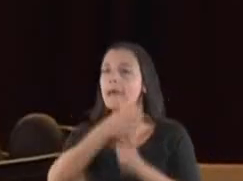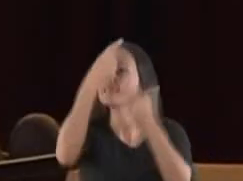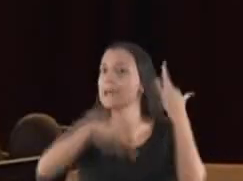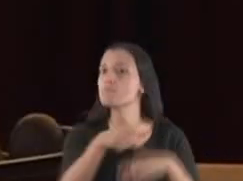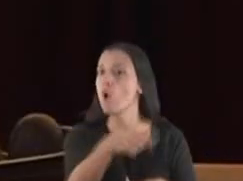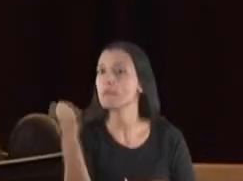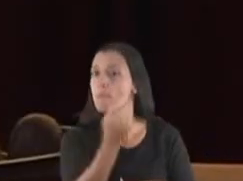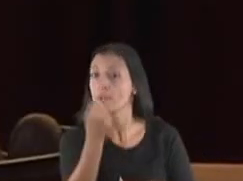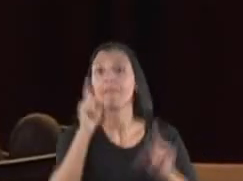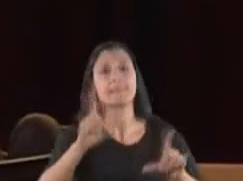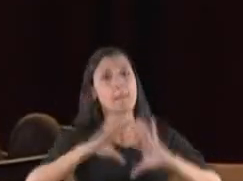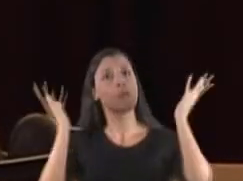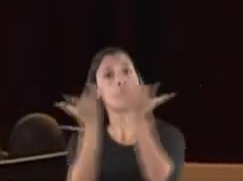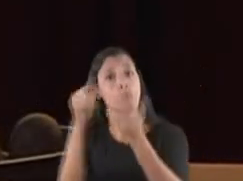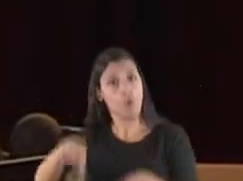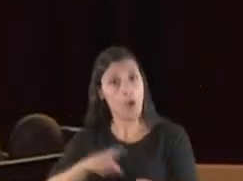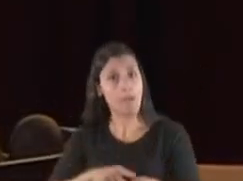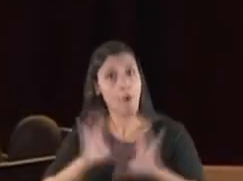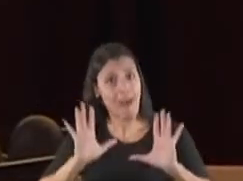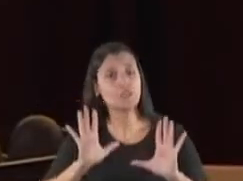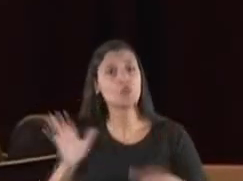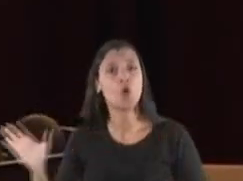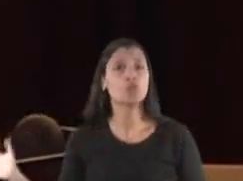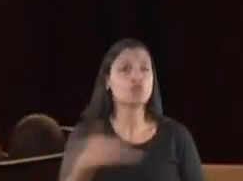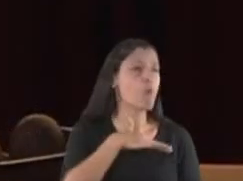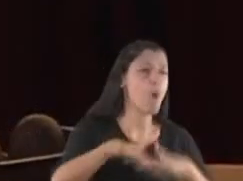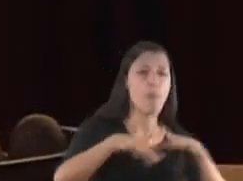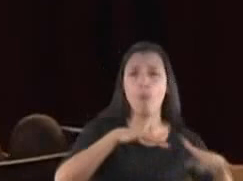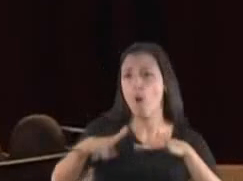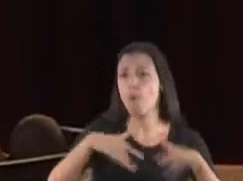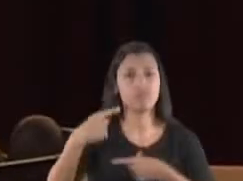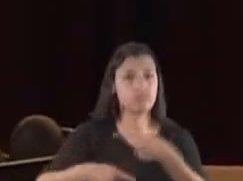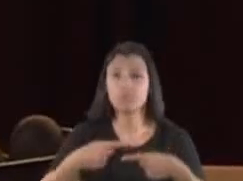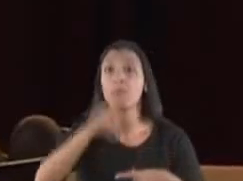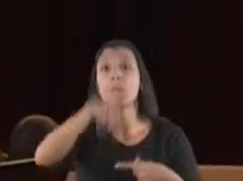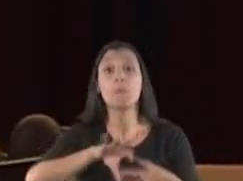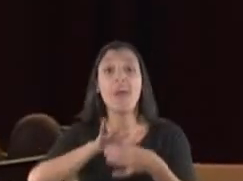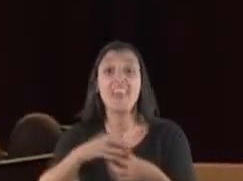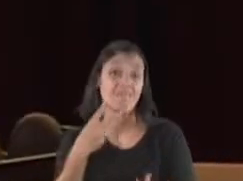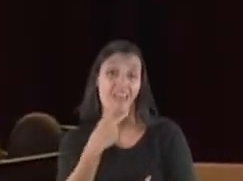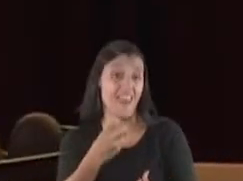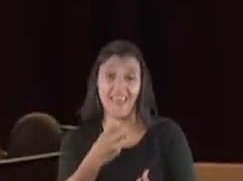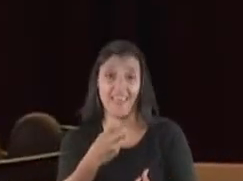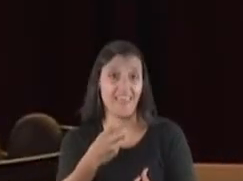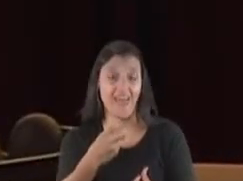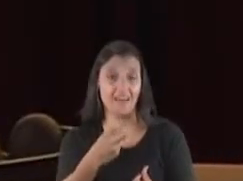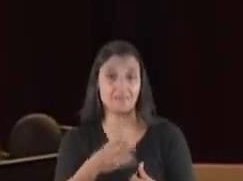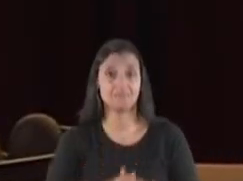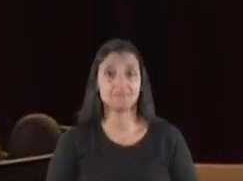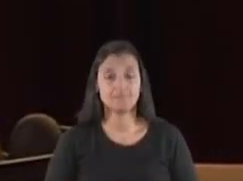en un mundo donde además todo lo que se mueve se sigue moviendo con energía